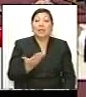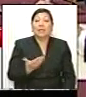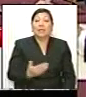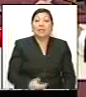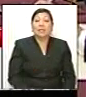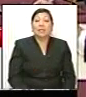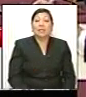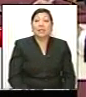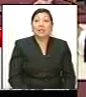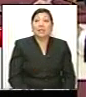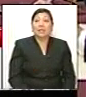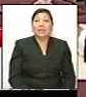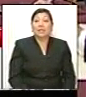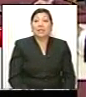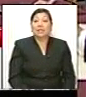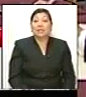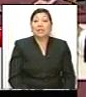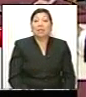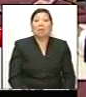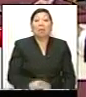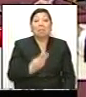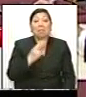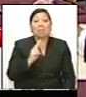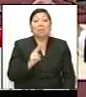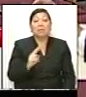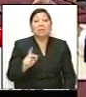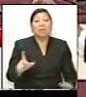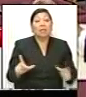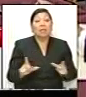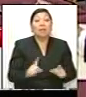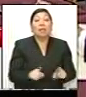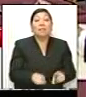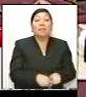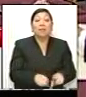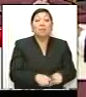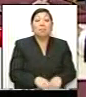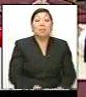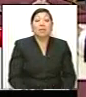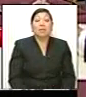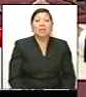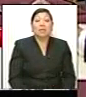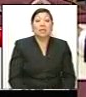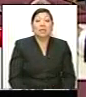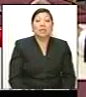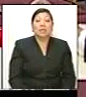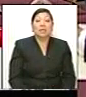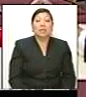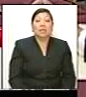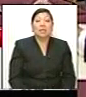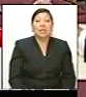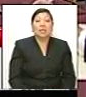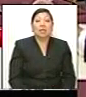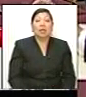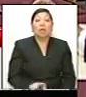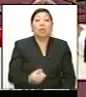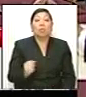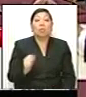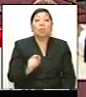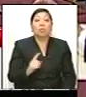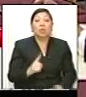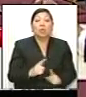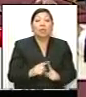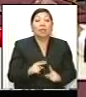esto ha sido un, a través de los medios de comunicación, también alarmante, como vemos que Sutran está